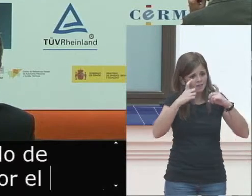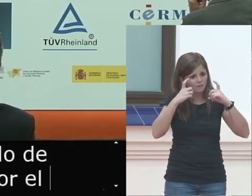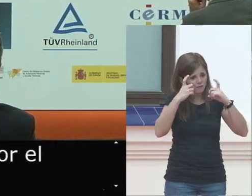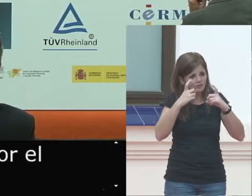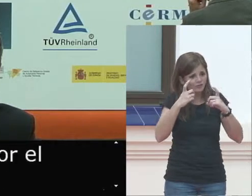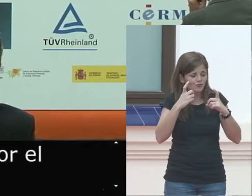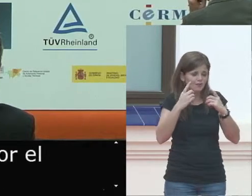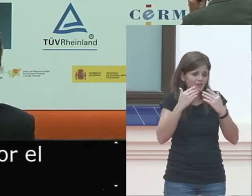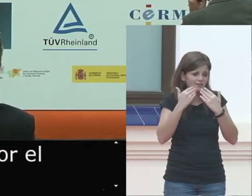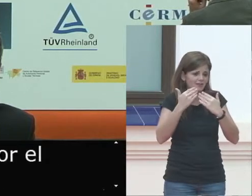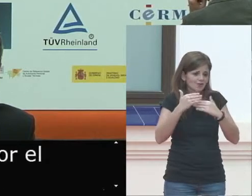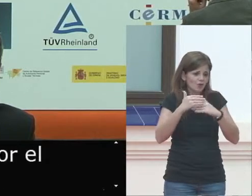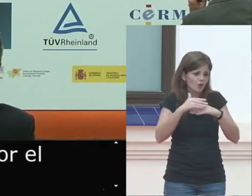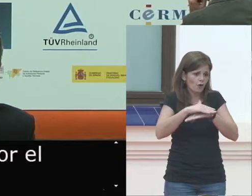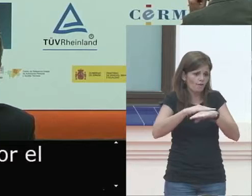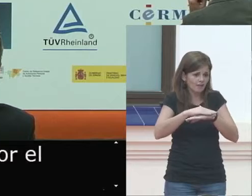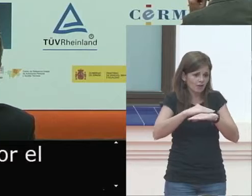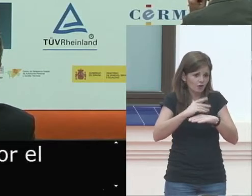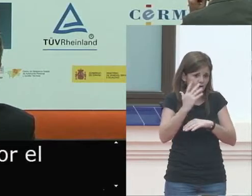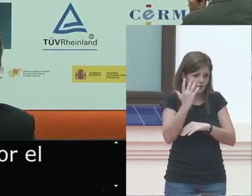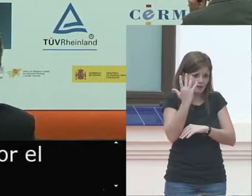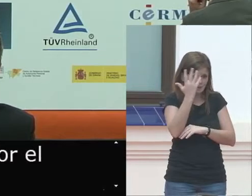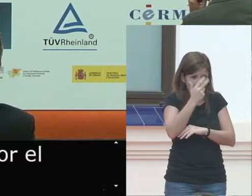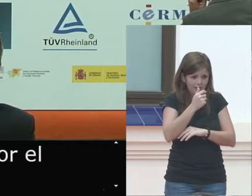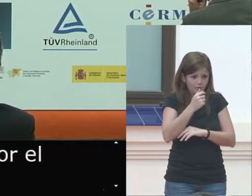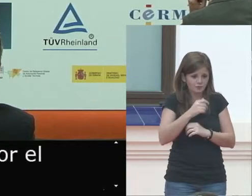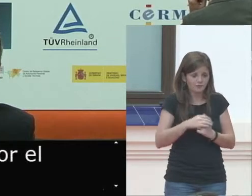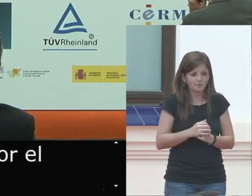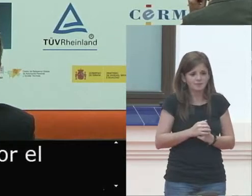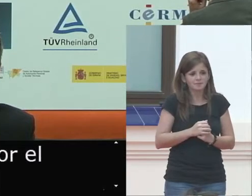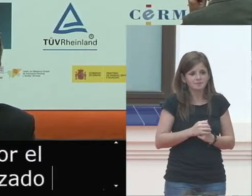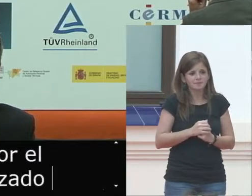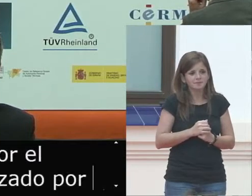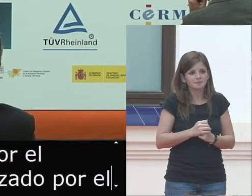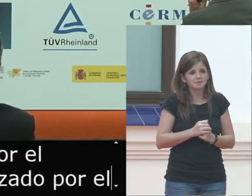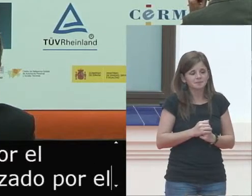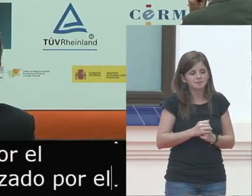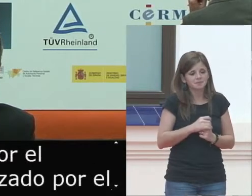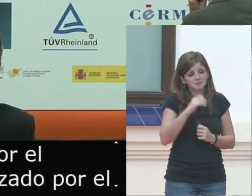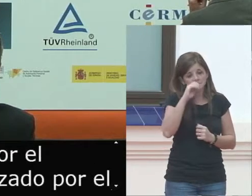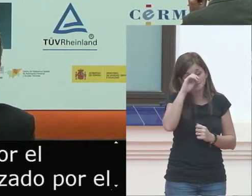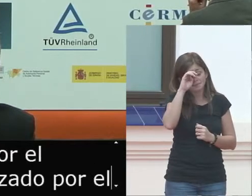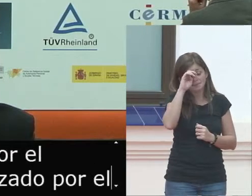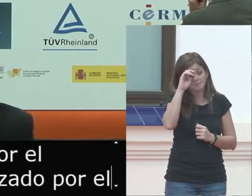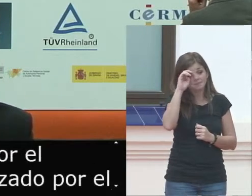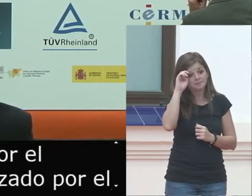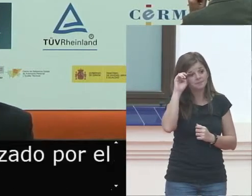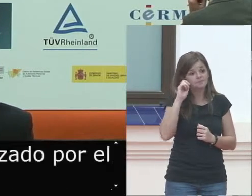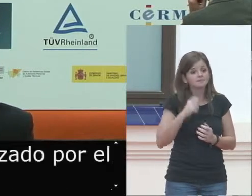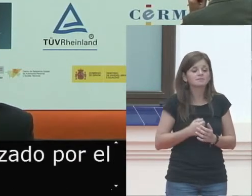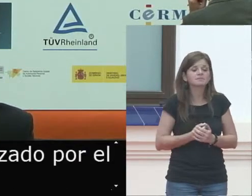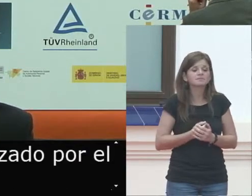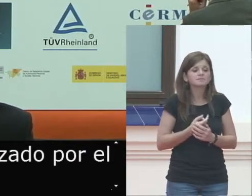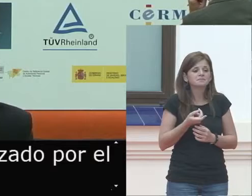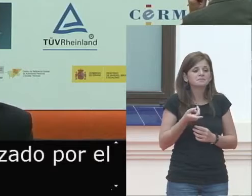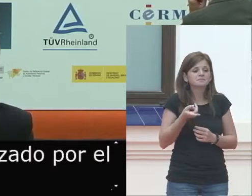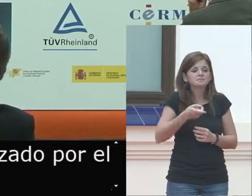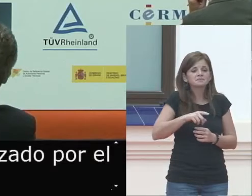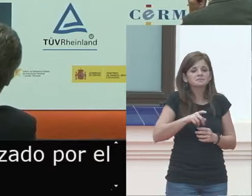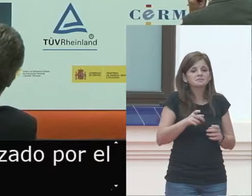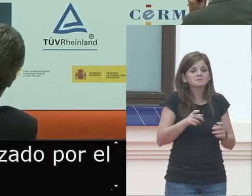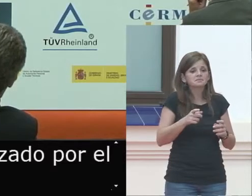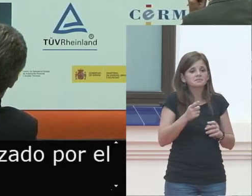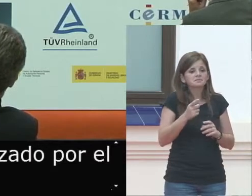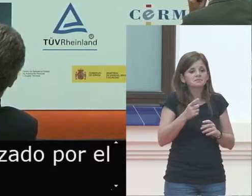americano, básicamente forzado por el Department of Defense y Veterans Aid.